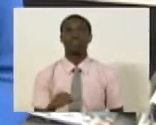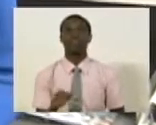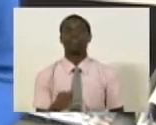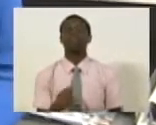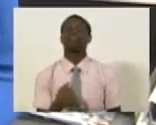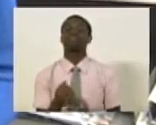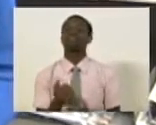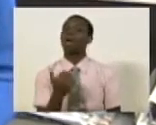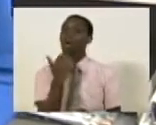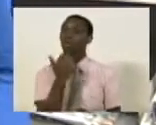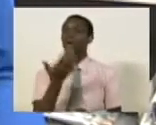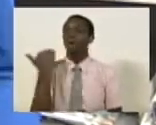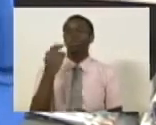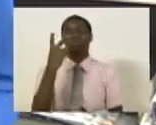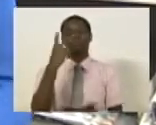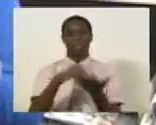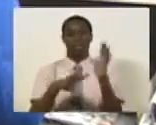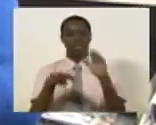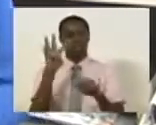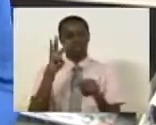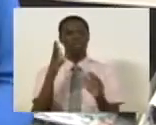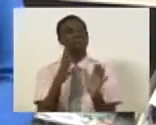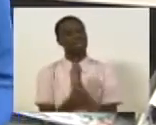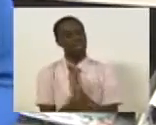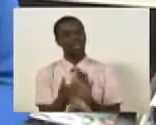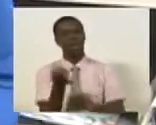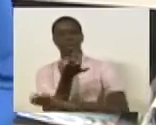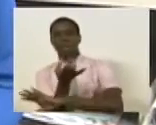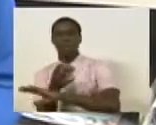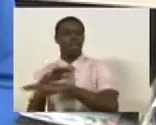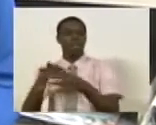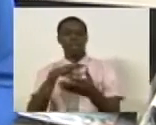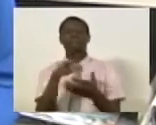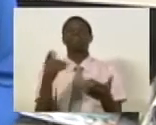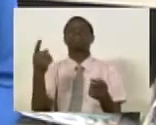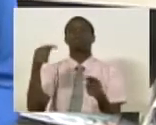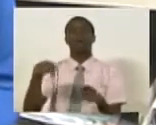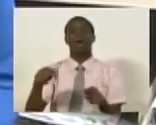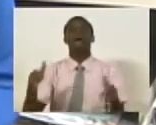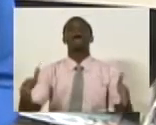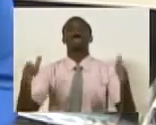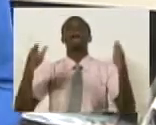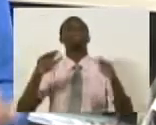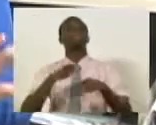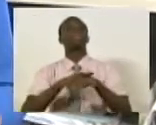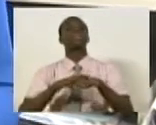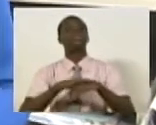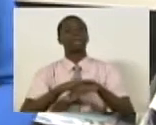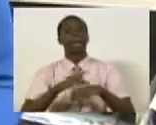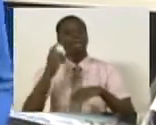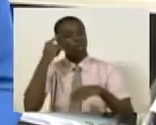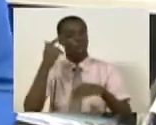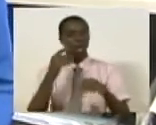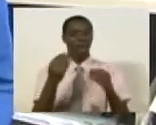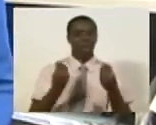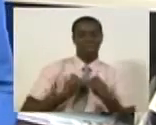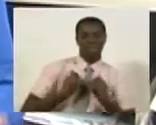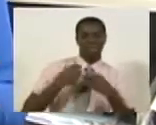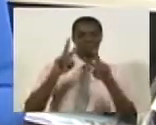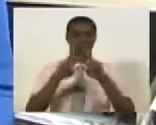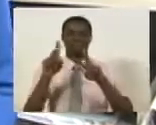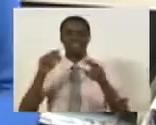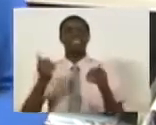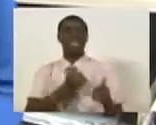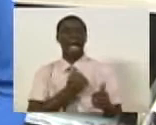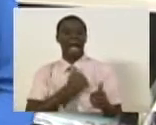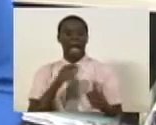tal como sucedió en el año 2014 con las denominadas guarimbas, las instalaciones del Ministerio para Hábitat y Vivienda, ubicada en el municipio Chacao,